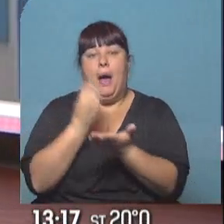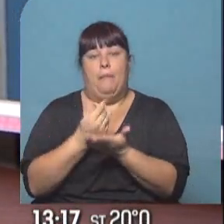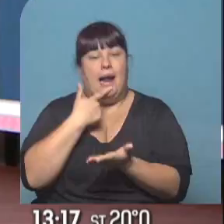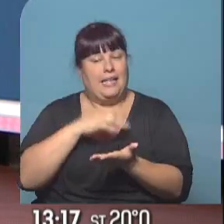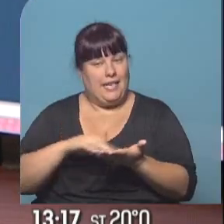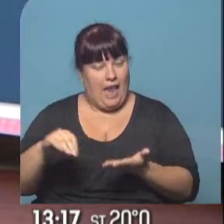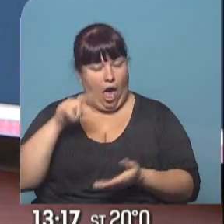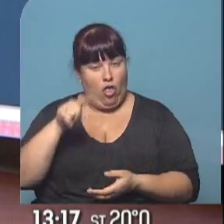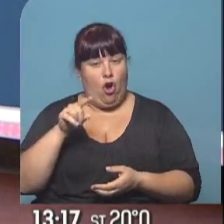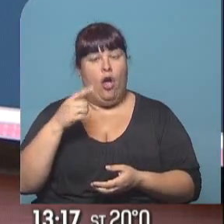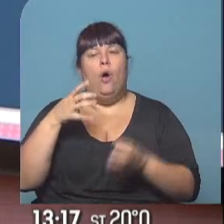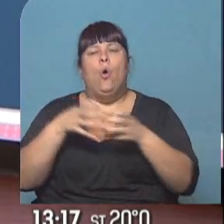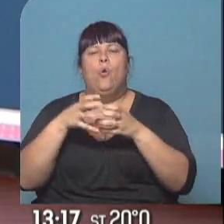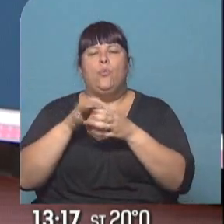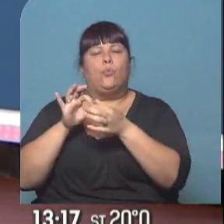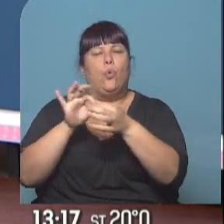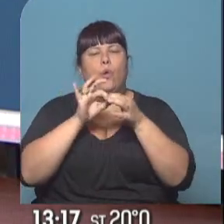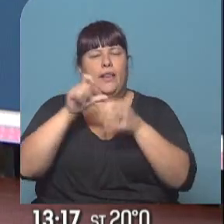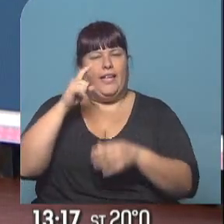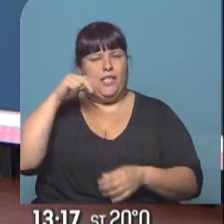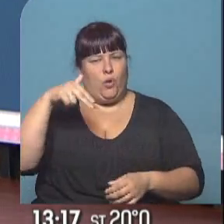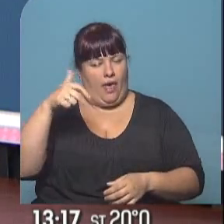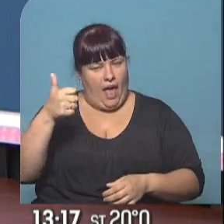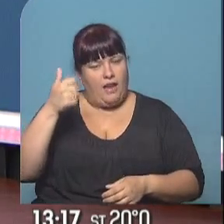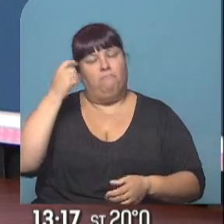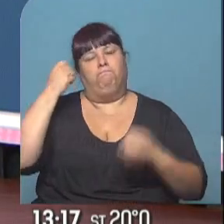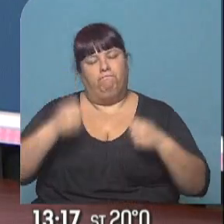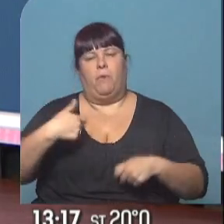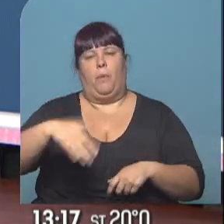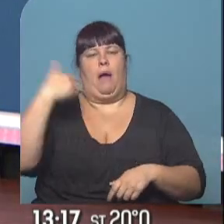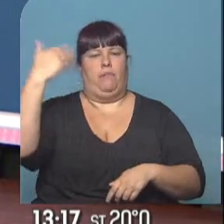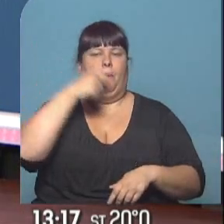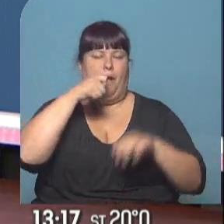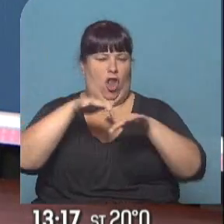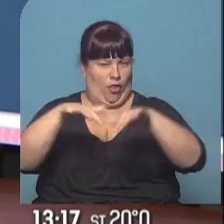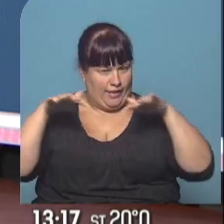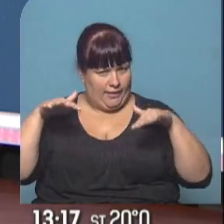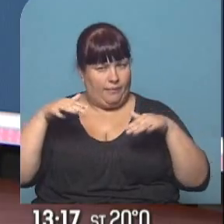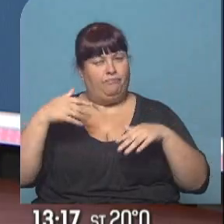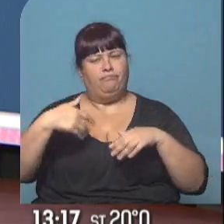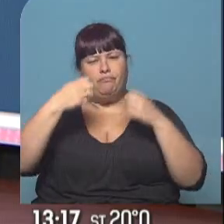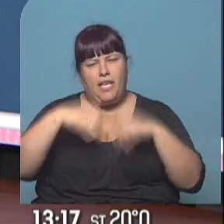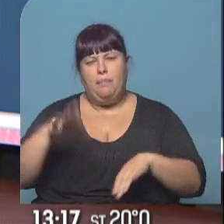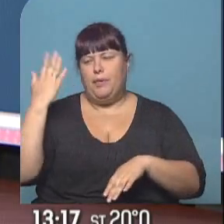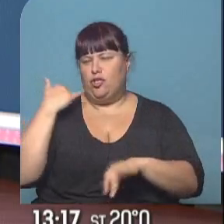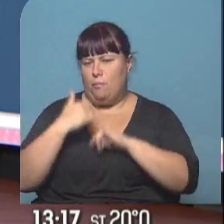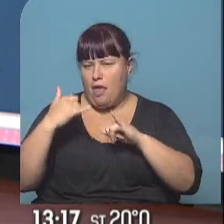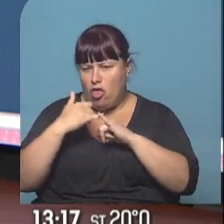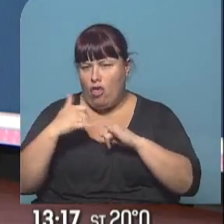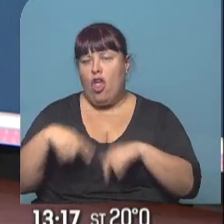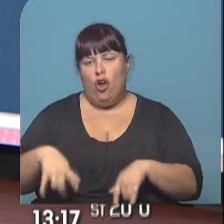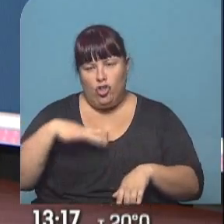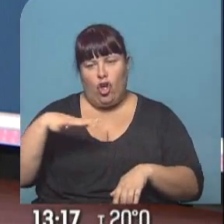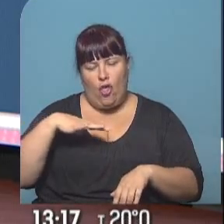a senadora por Unidad Ciudadana, decidió brindar una conferencia de prensa. Comenzó aproximadamente al mediodía,